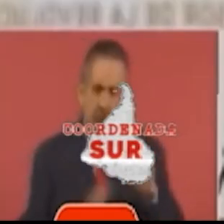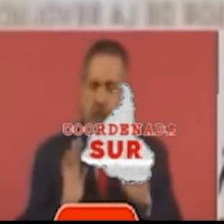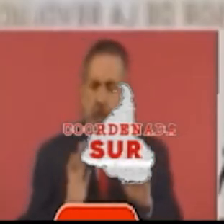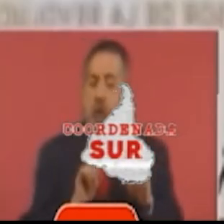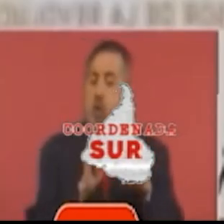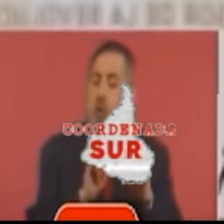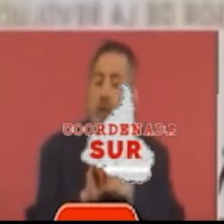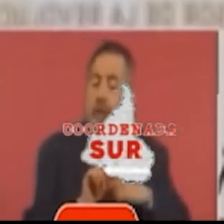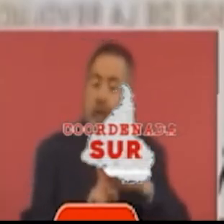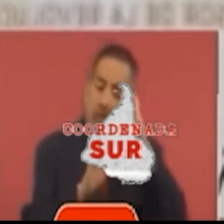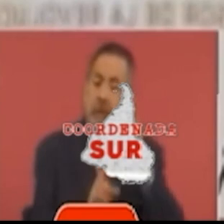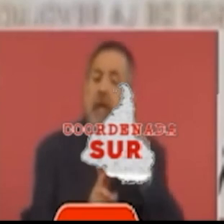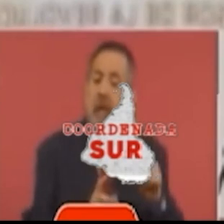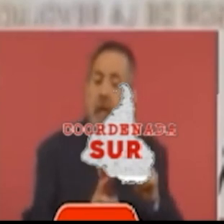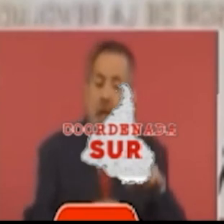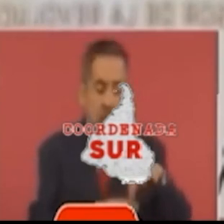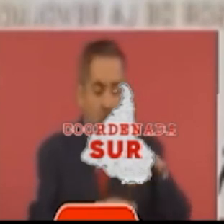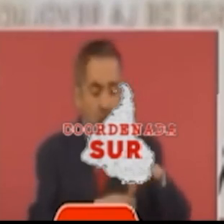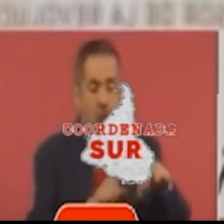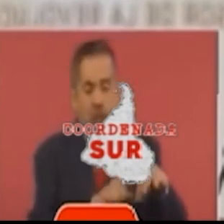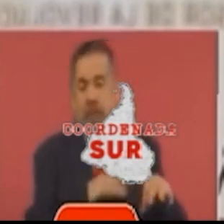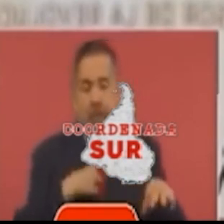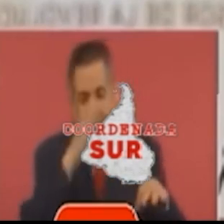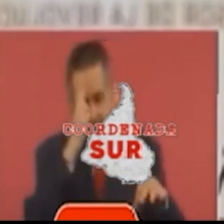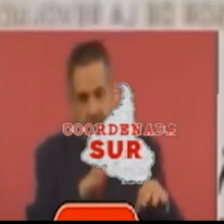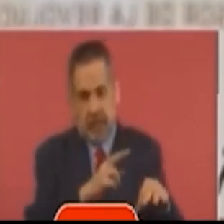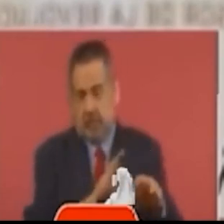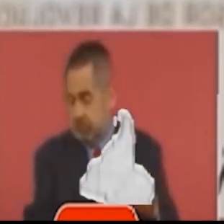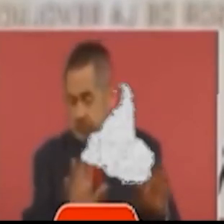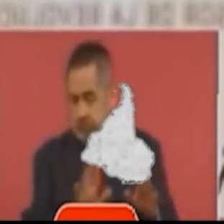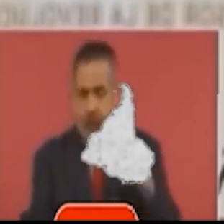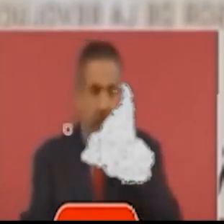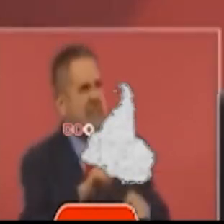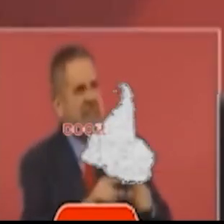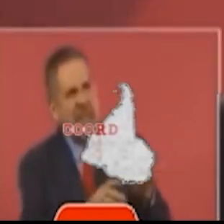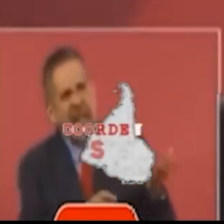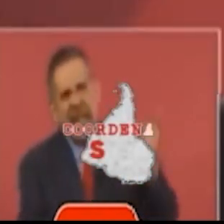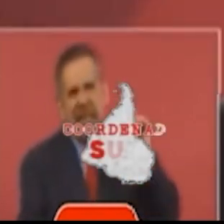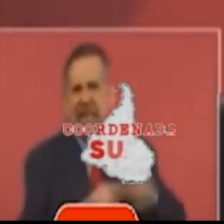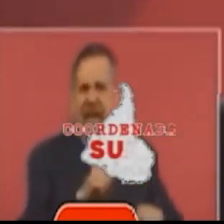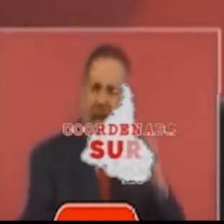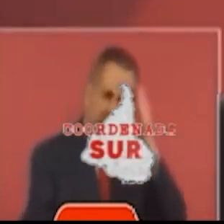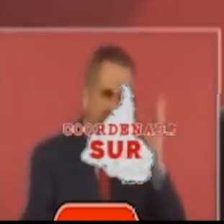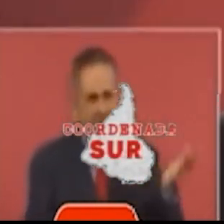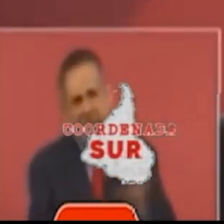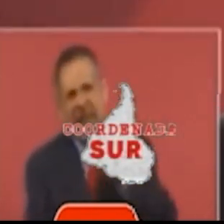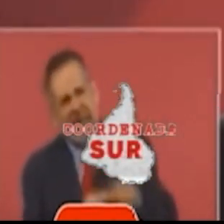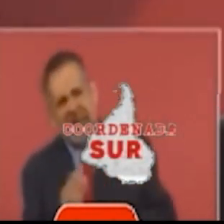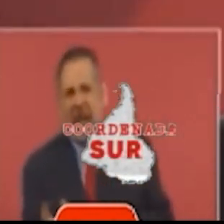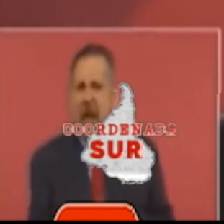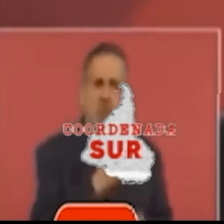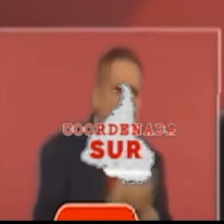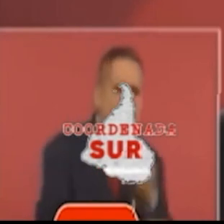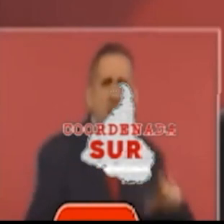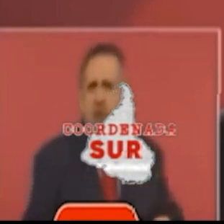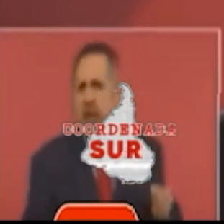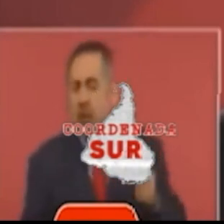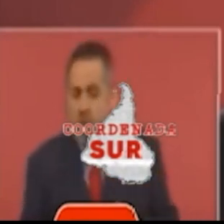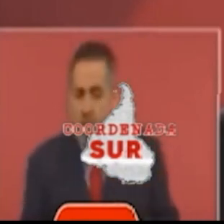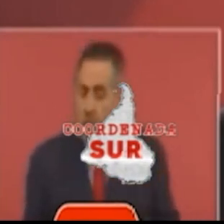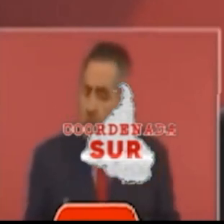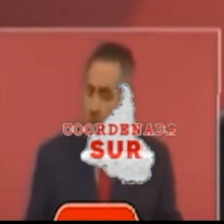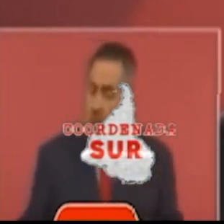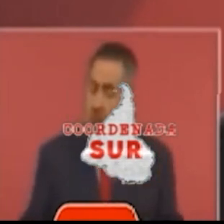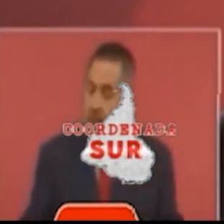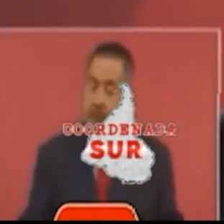Debe respetarse el voto de los ciudadanos, la democracia. Y ahora los golpes de Estado, también esto